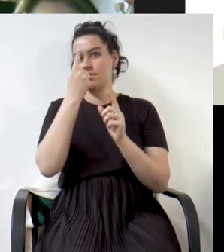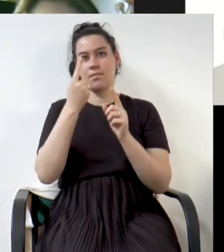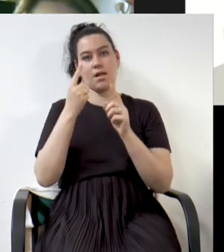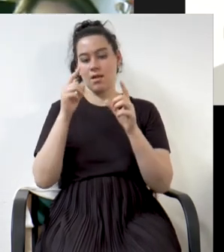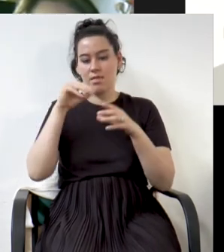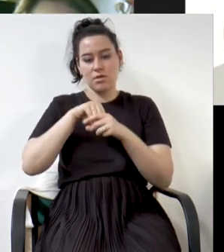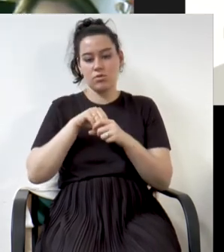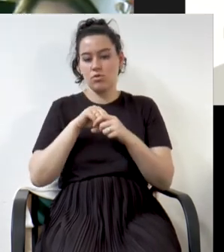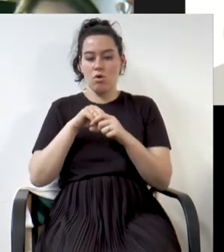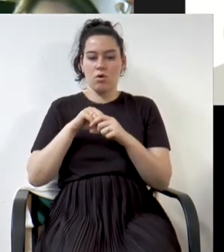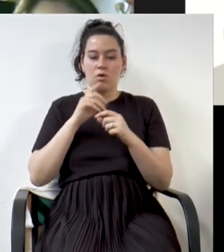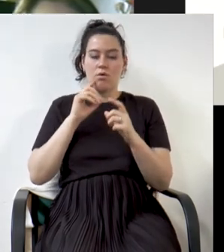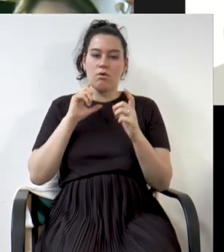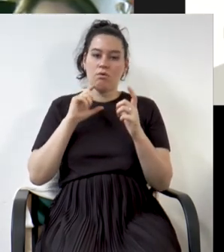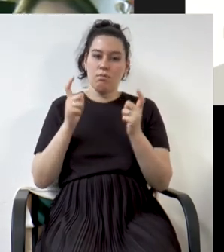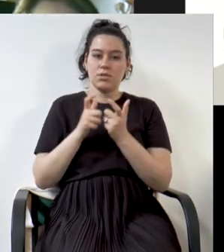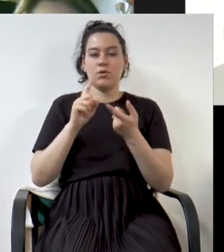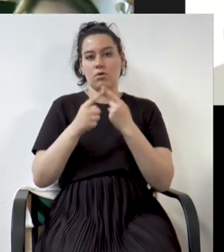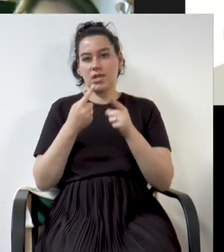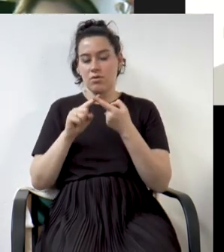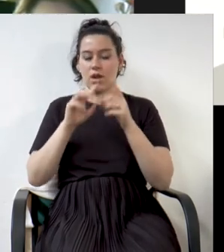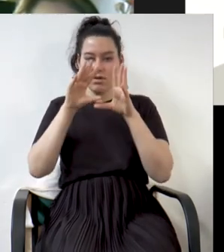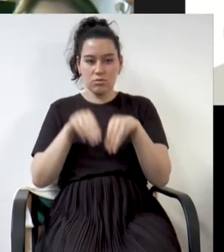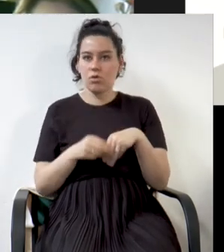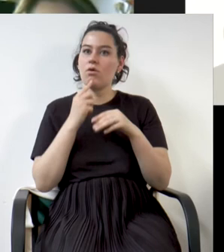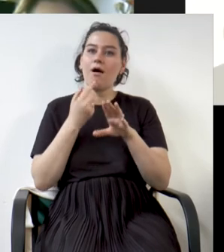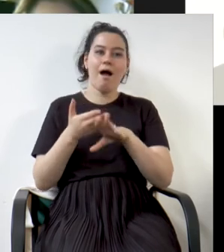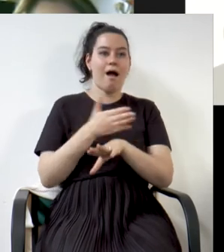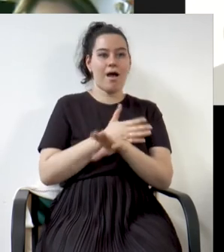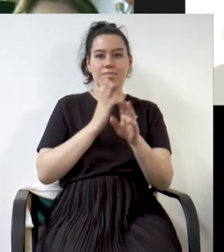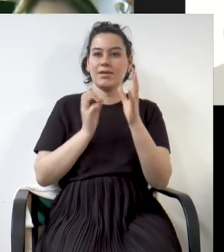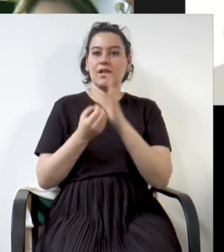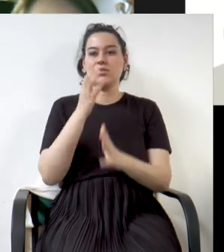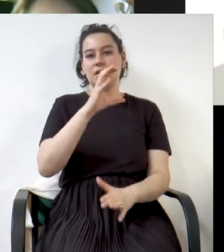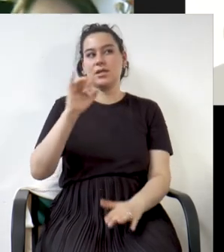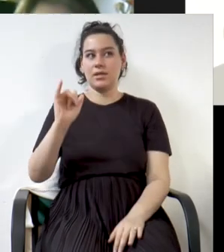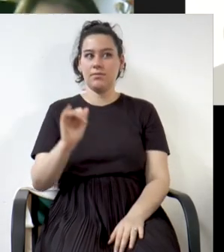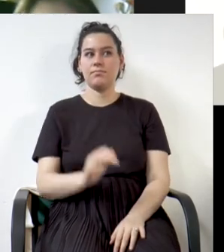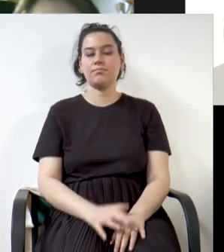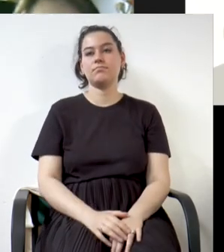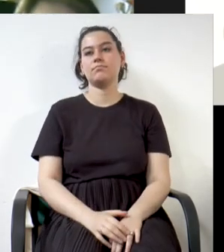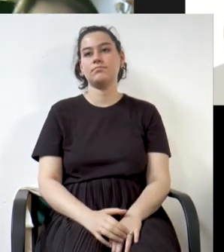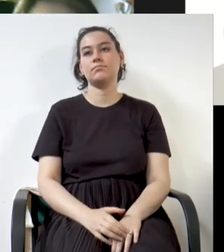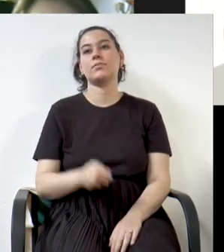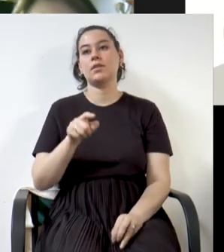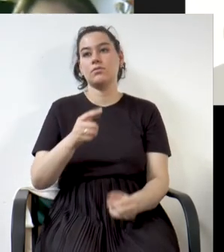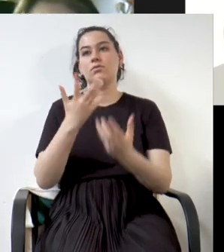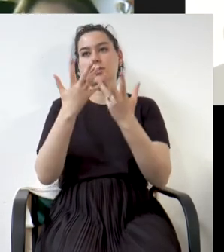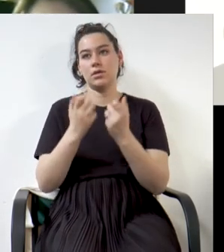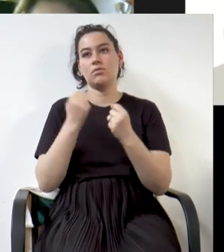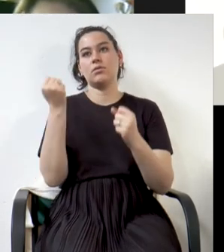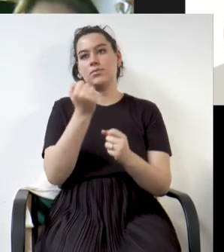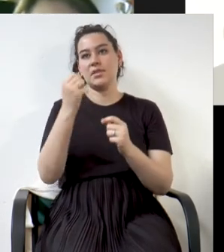Comisión Coordinadora del Interior desde su creación, incluso antes de que se llamara CCI. ¿Sí? Y en eso quiero hacer un